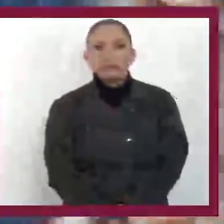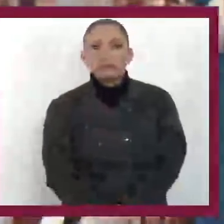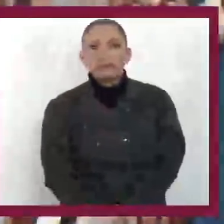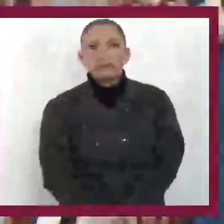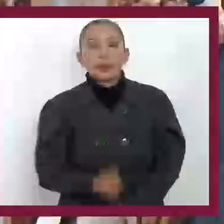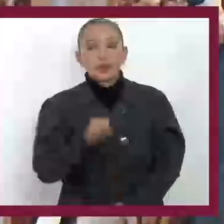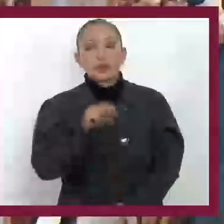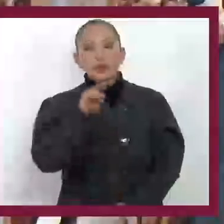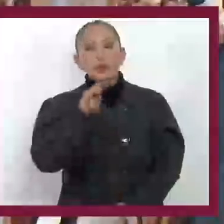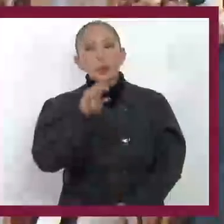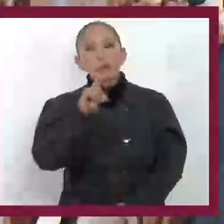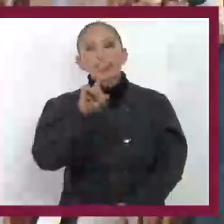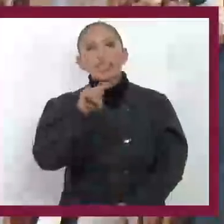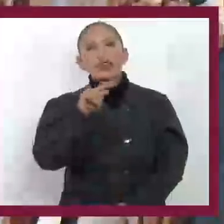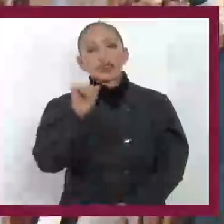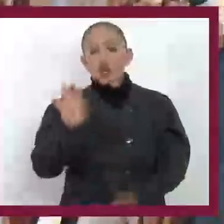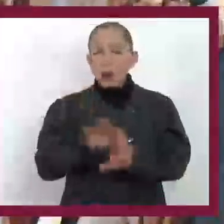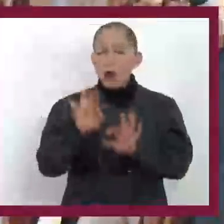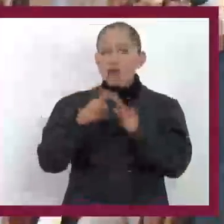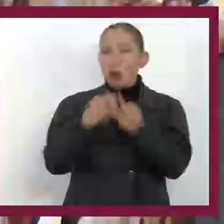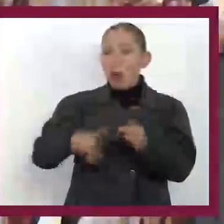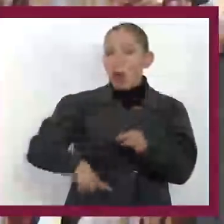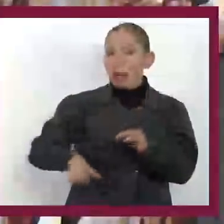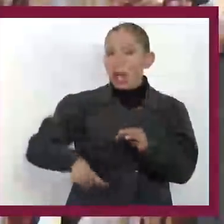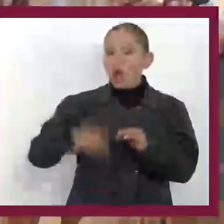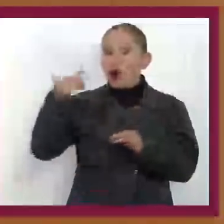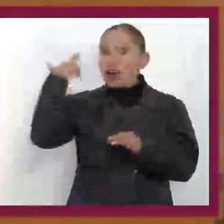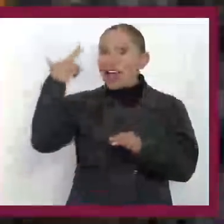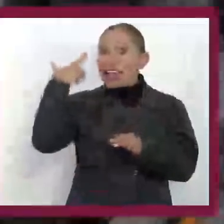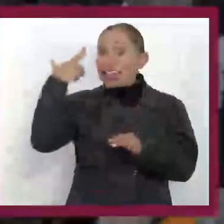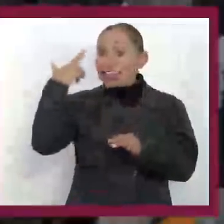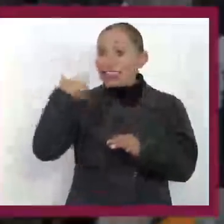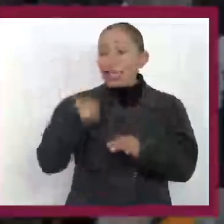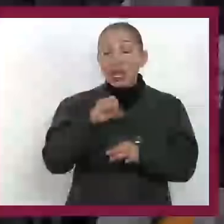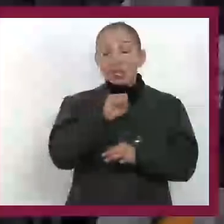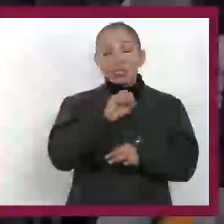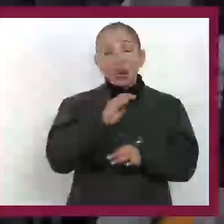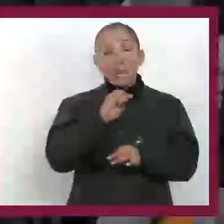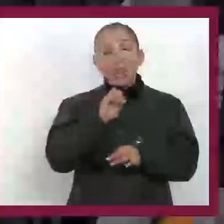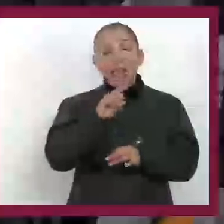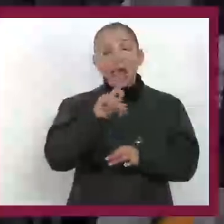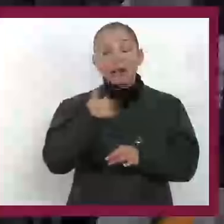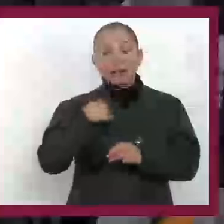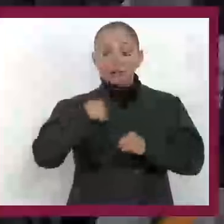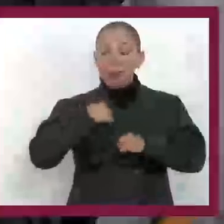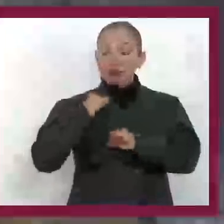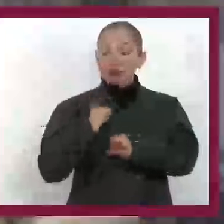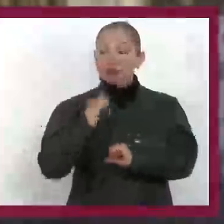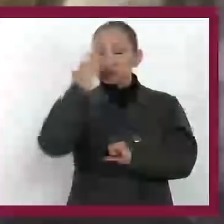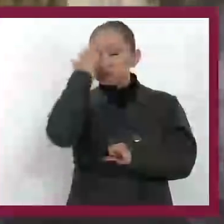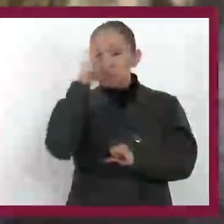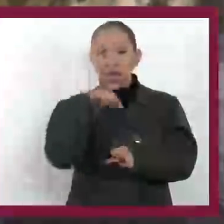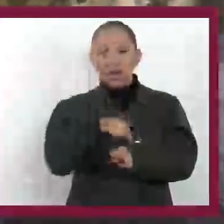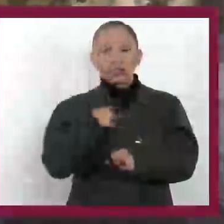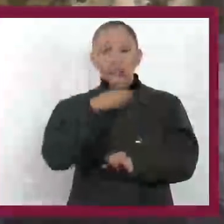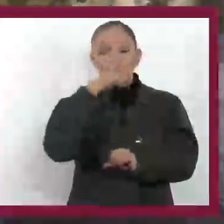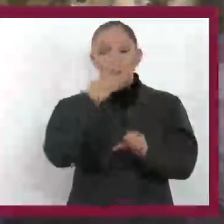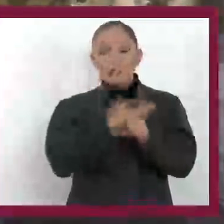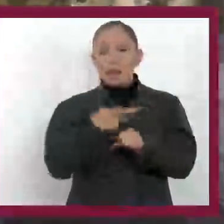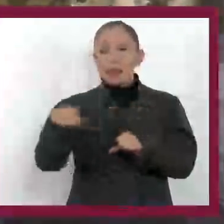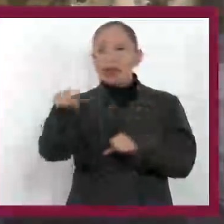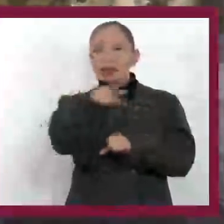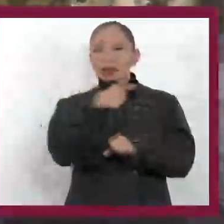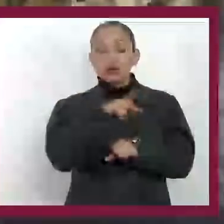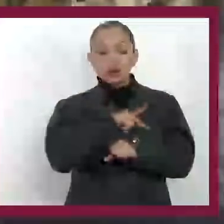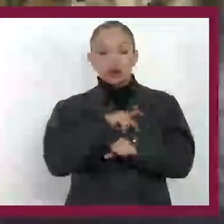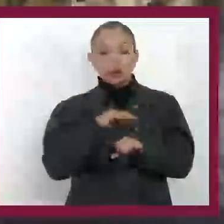Los súbditos pertenecen a un tipo de gobierno monárquico. Los soberanos detentaban el poder y ellos eran responsables de sus